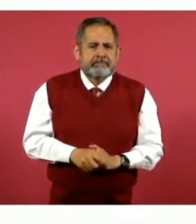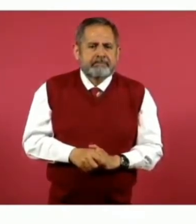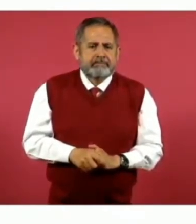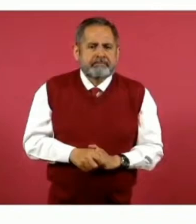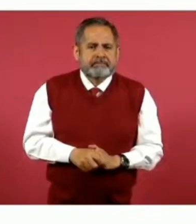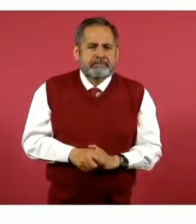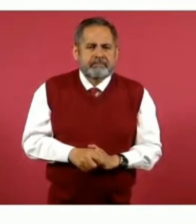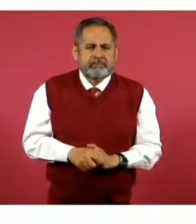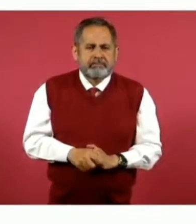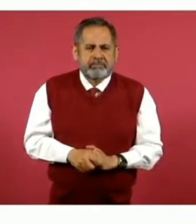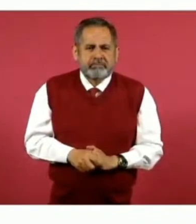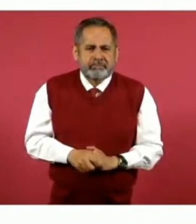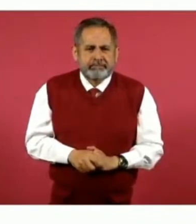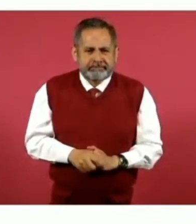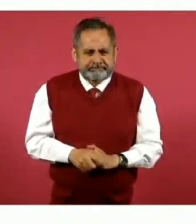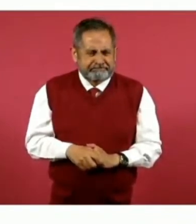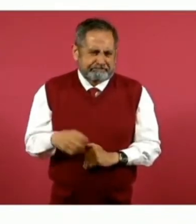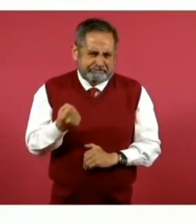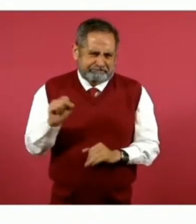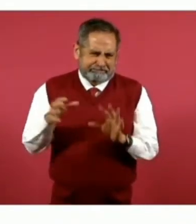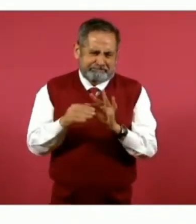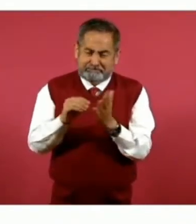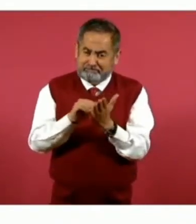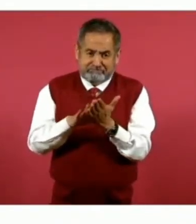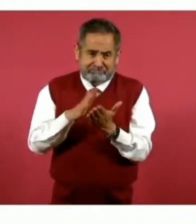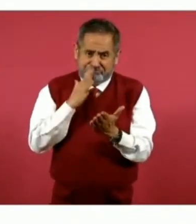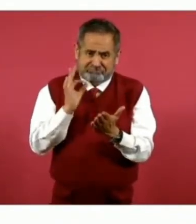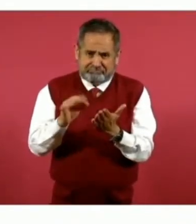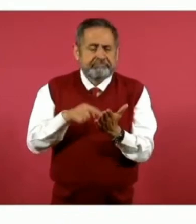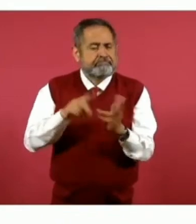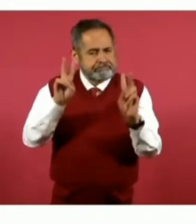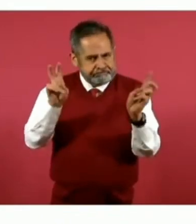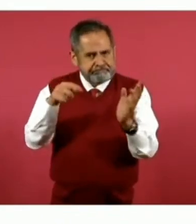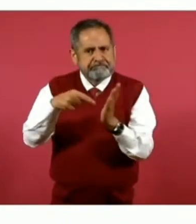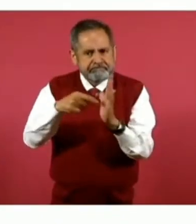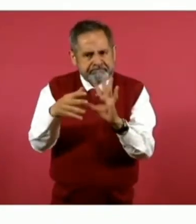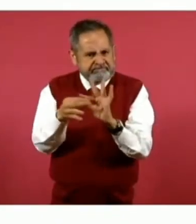Es un clásico y trata el tema.